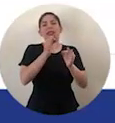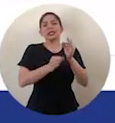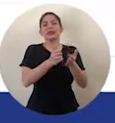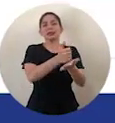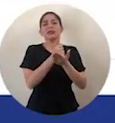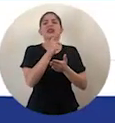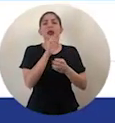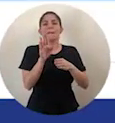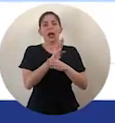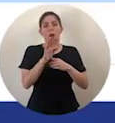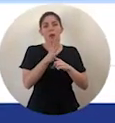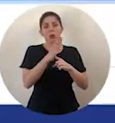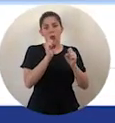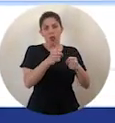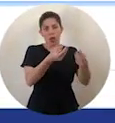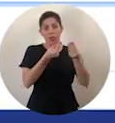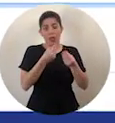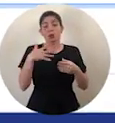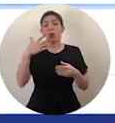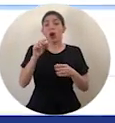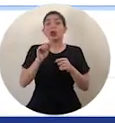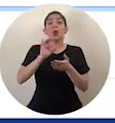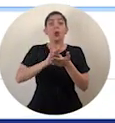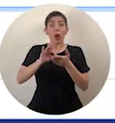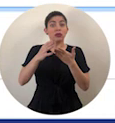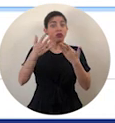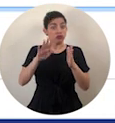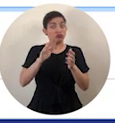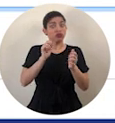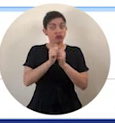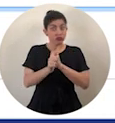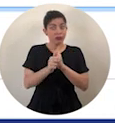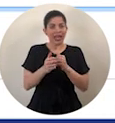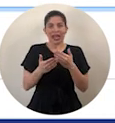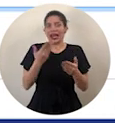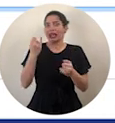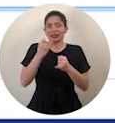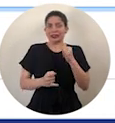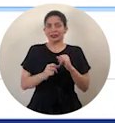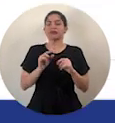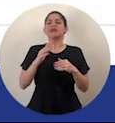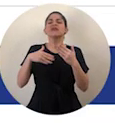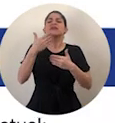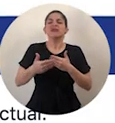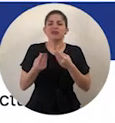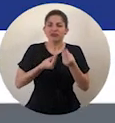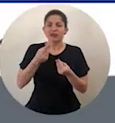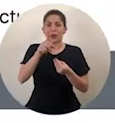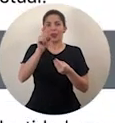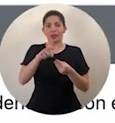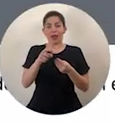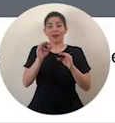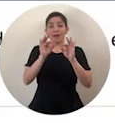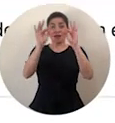con el Banco Popular. Una vez validada la cuenta IBAN, el proceso estará casi completado. Para finalizarlo, deberá